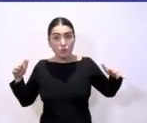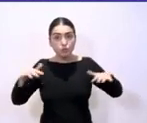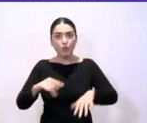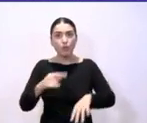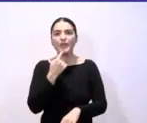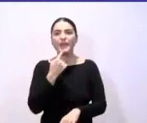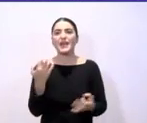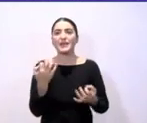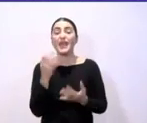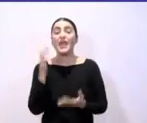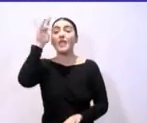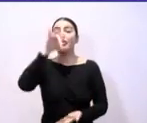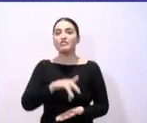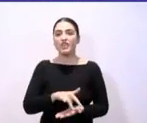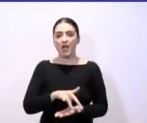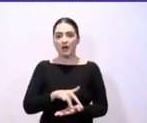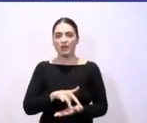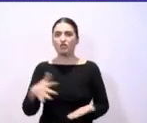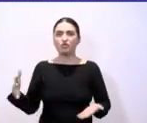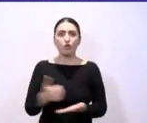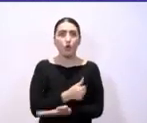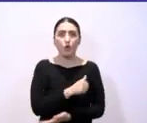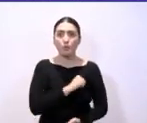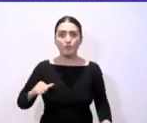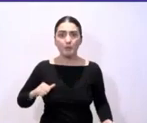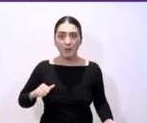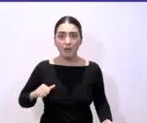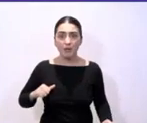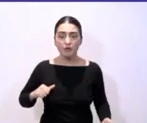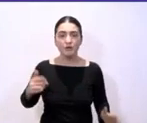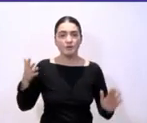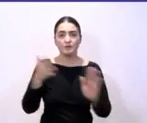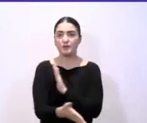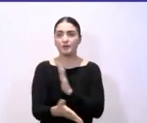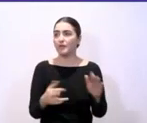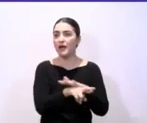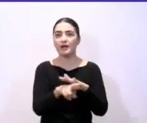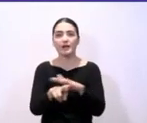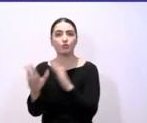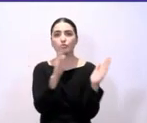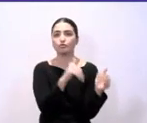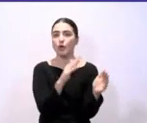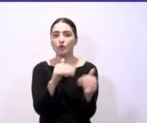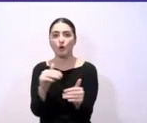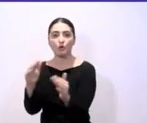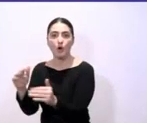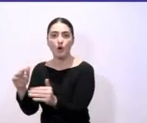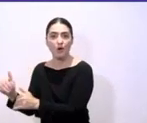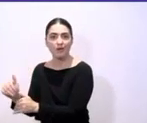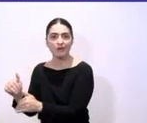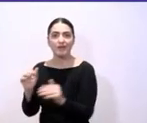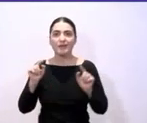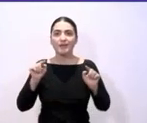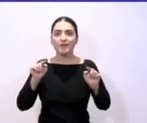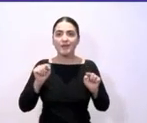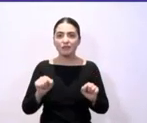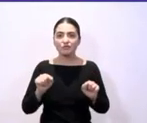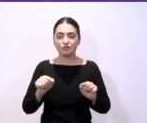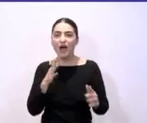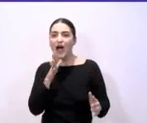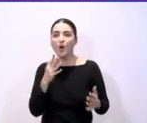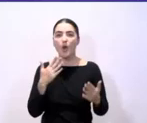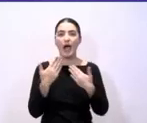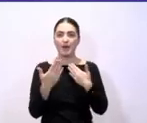el día que se privatice todo, nos privarán de todo. Y eso es de lo que tenemos que hablar en este momento. ¿Está usted dispuesta